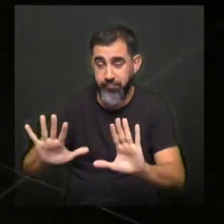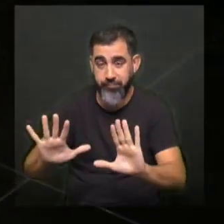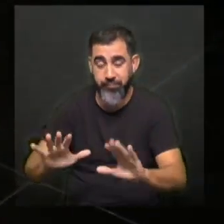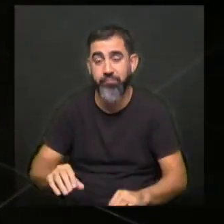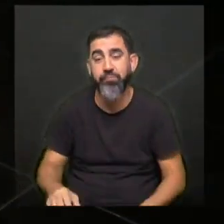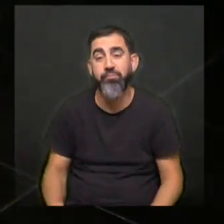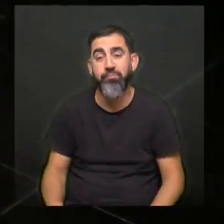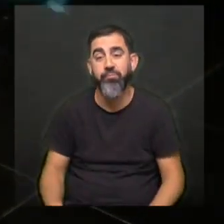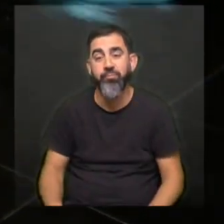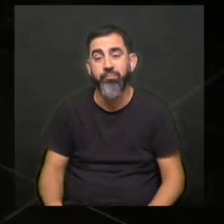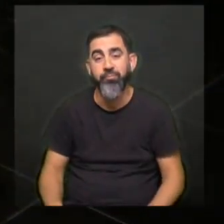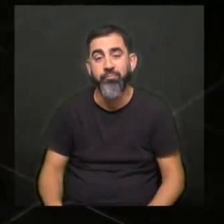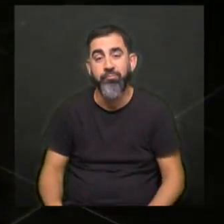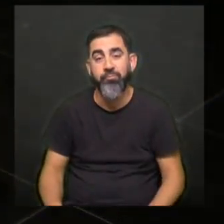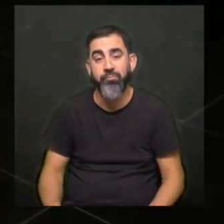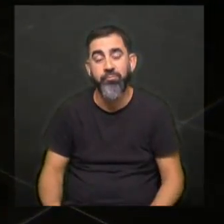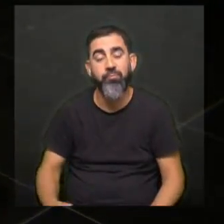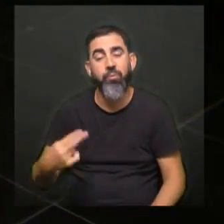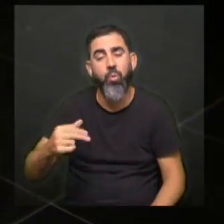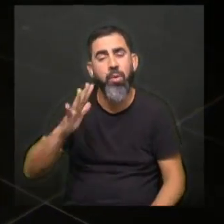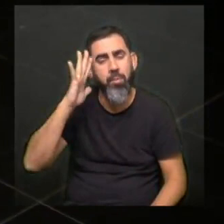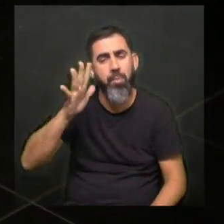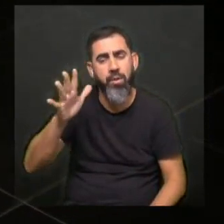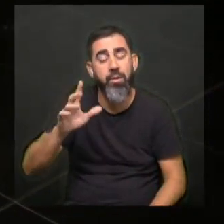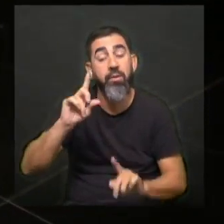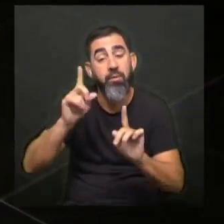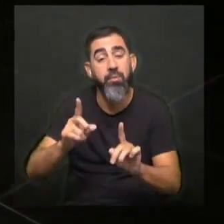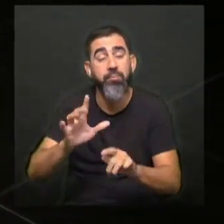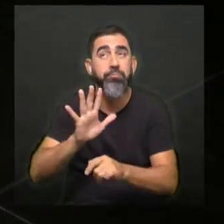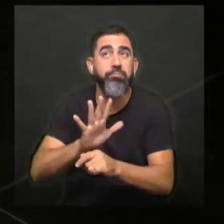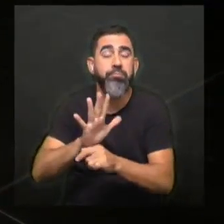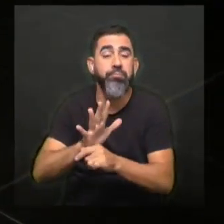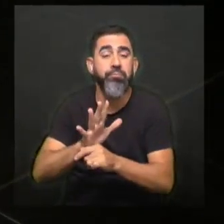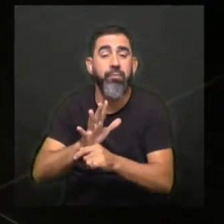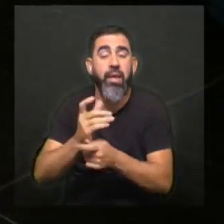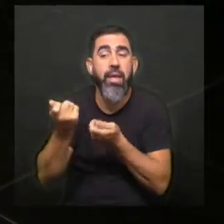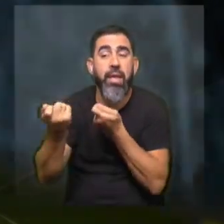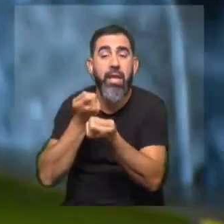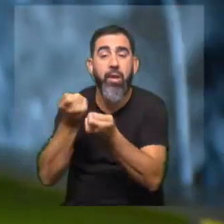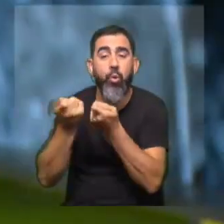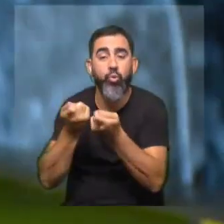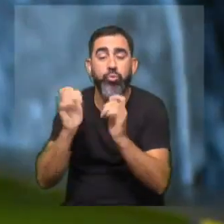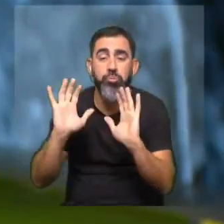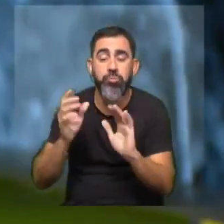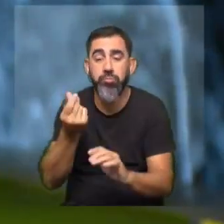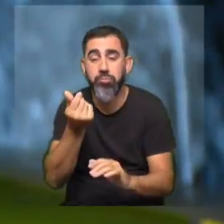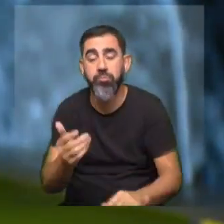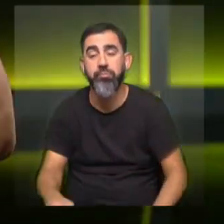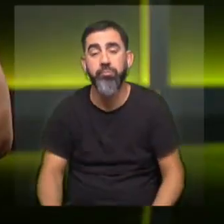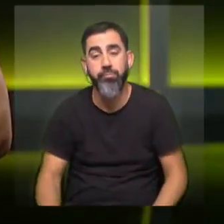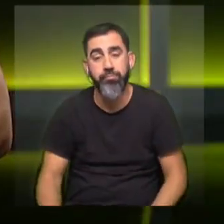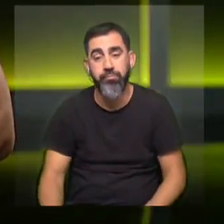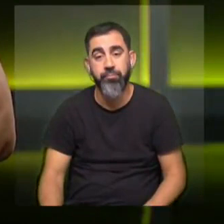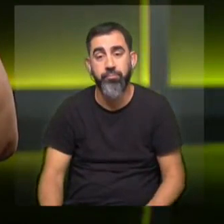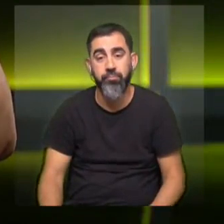¿no? Exactamente. ¿Nunca se les ocurrió transformar esto también en, bueno, algo que financie el crecimiento de...? Bueno, nosotros en